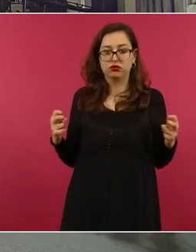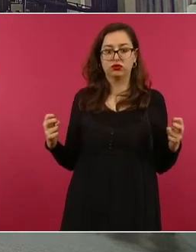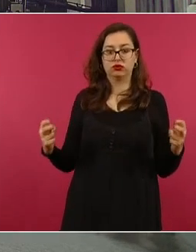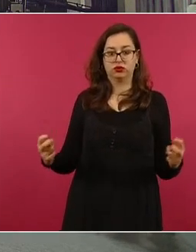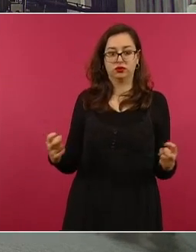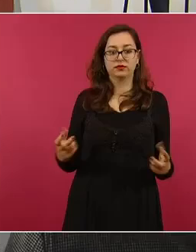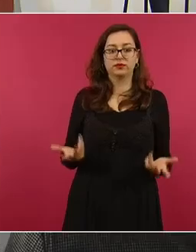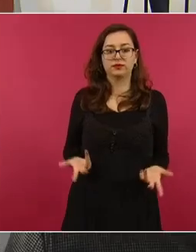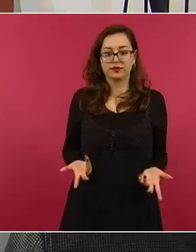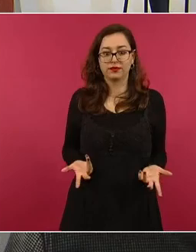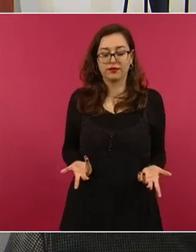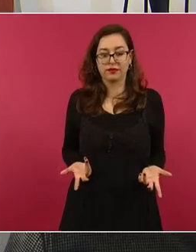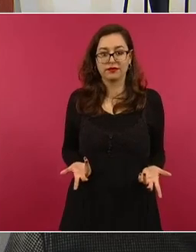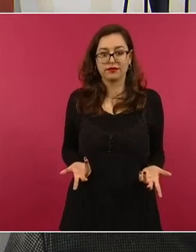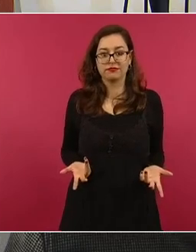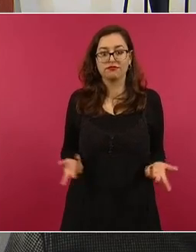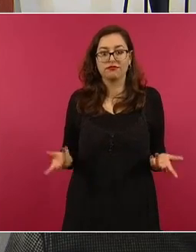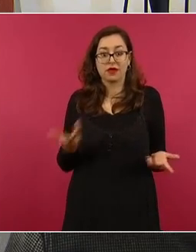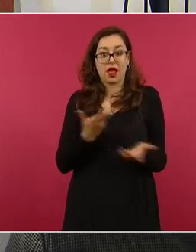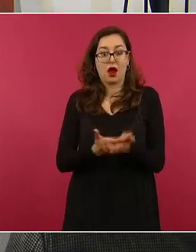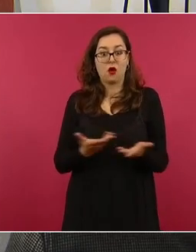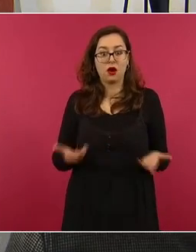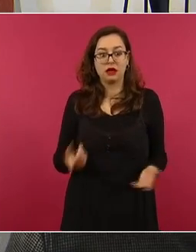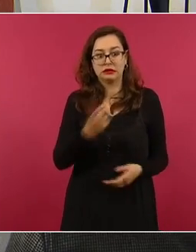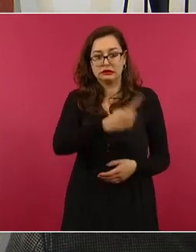Y a ver, ¿cómo le van a hacer?